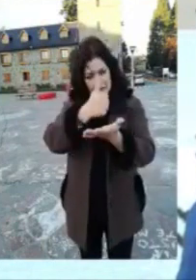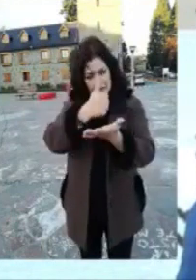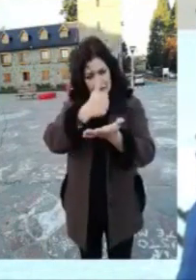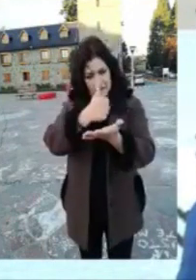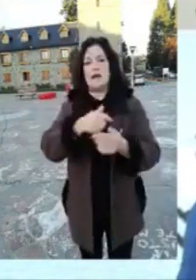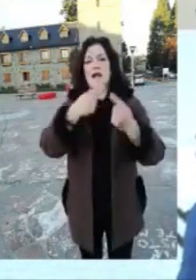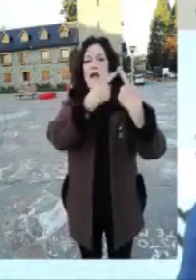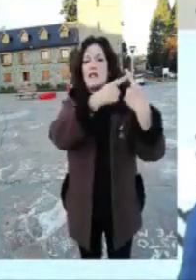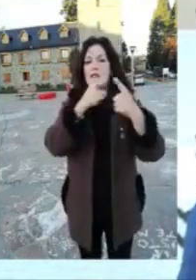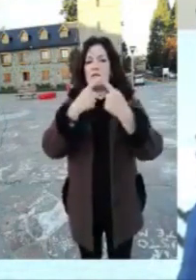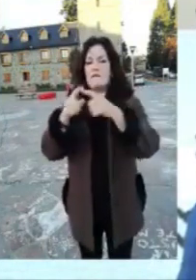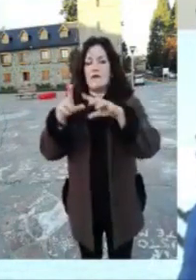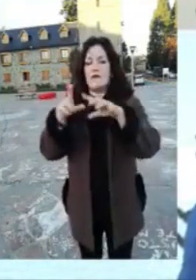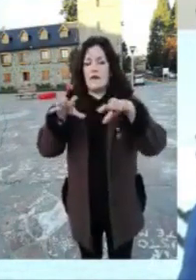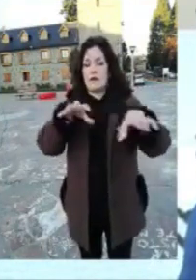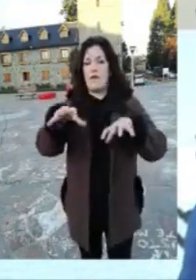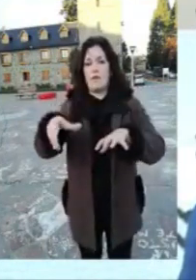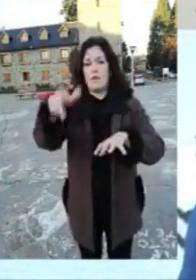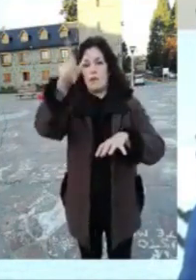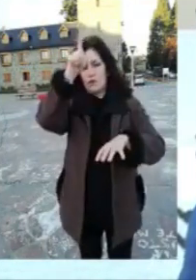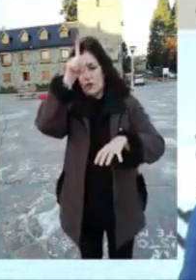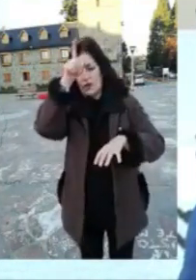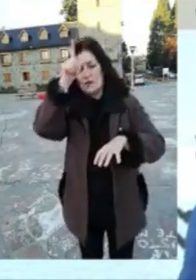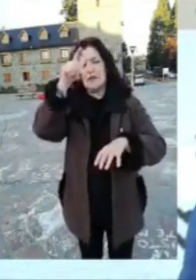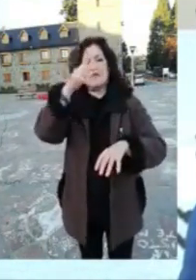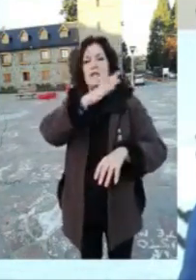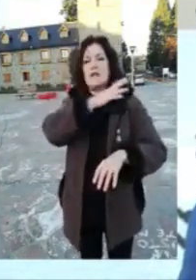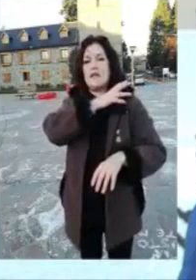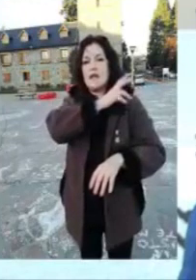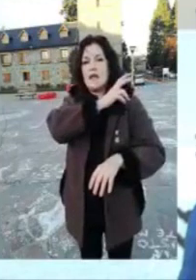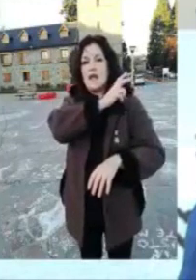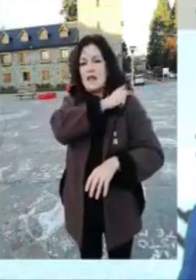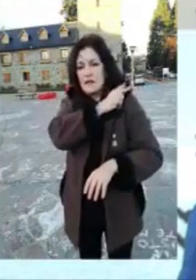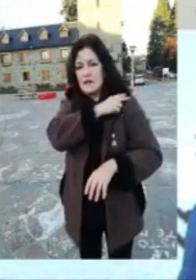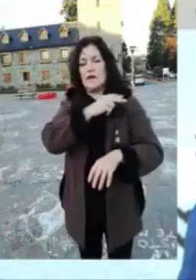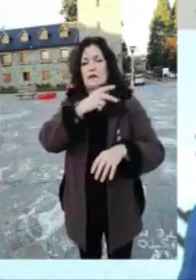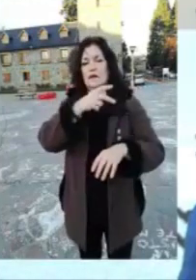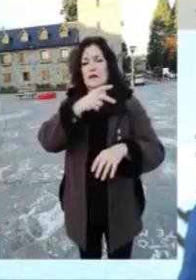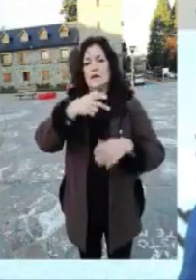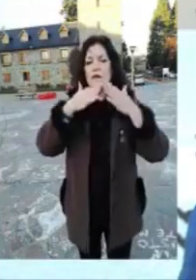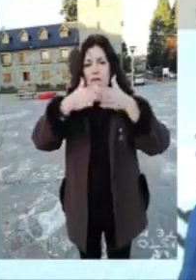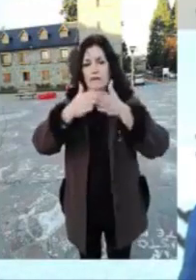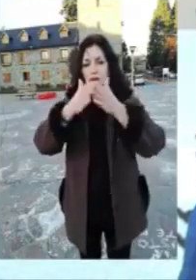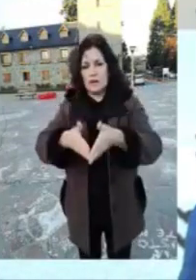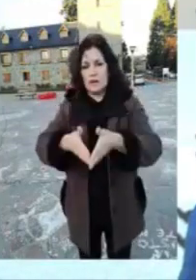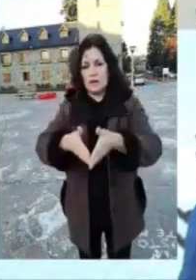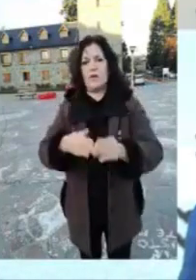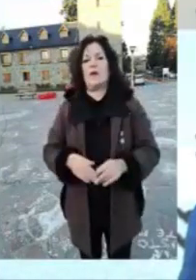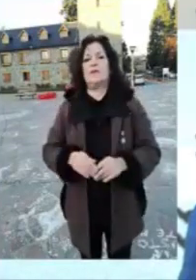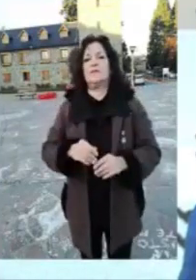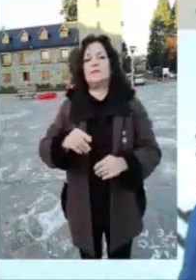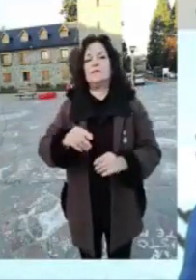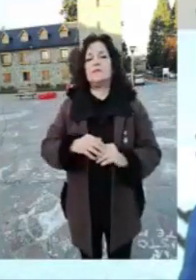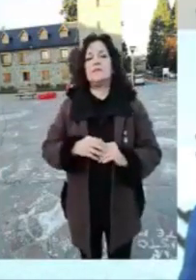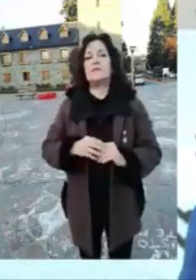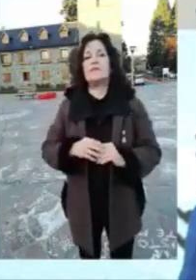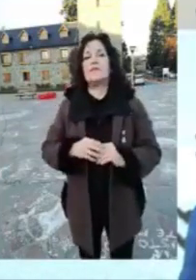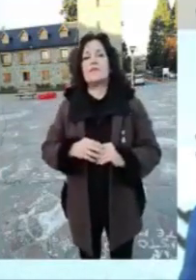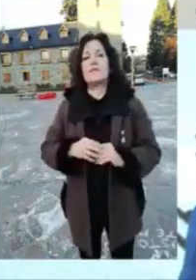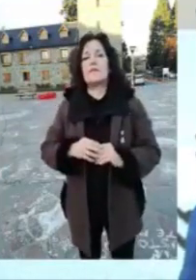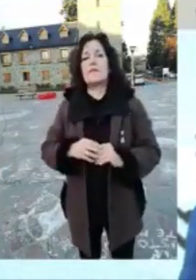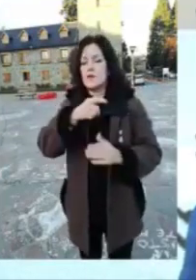a las distintas fuerzas porque han sobrellevado uno de los peores trabajos en estos días tener que decirle